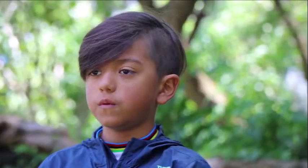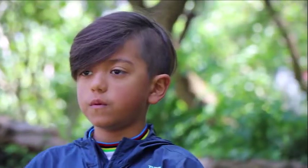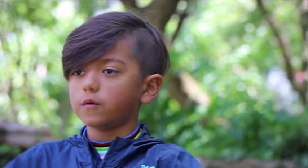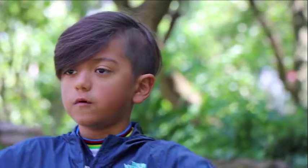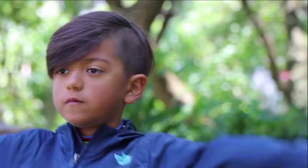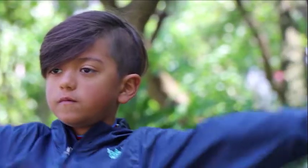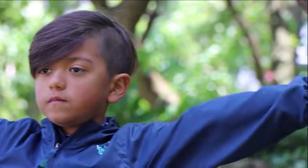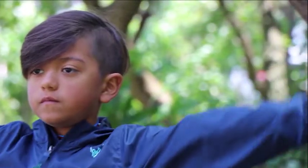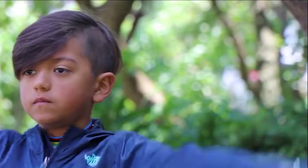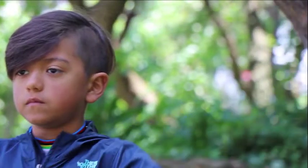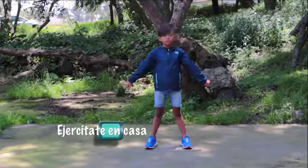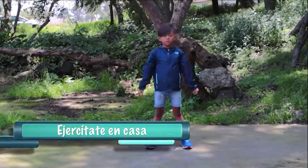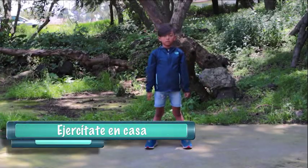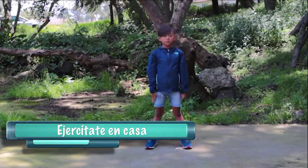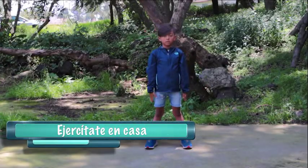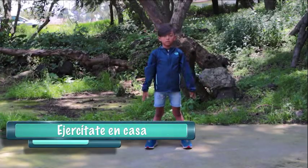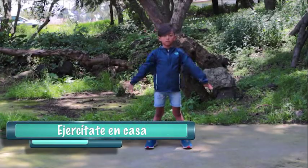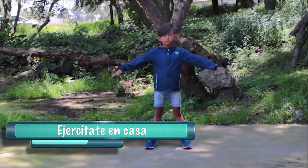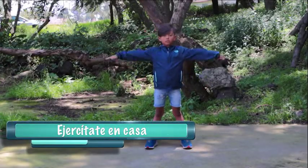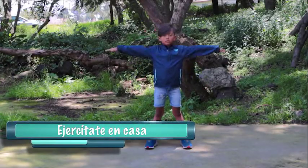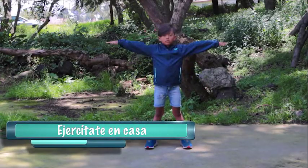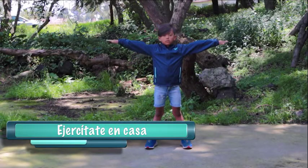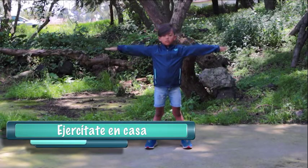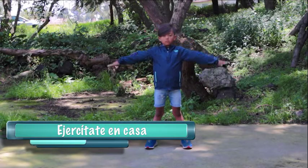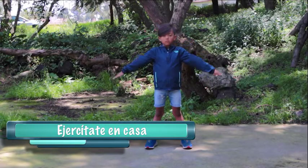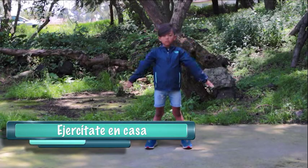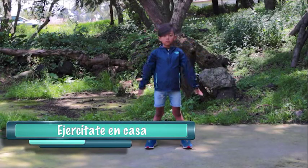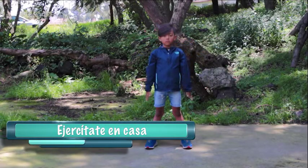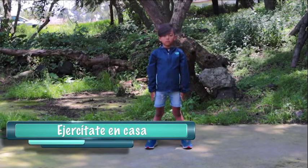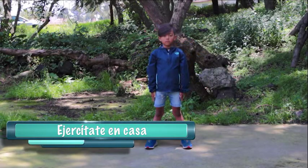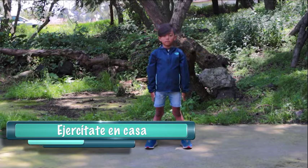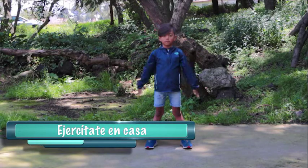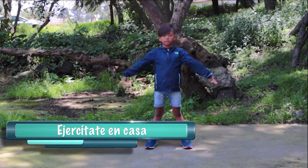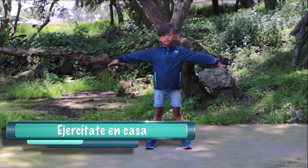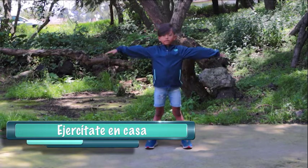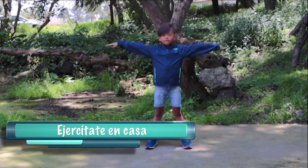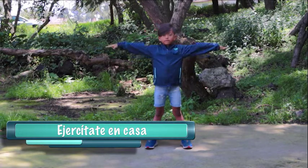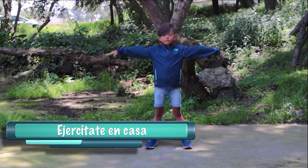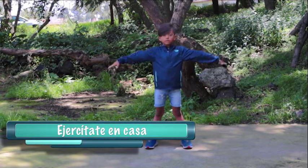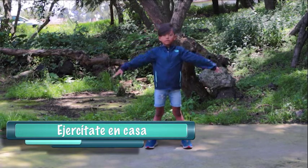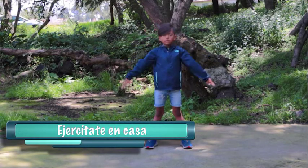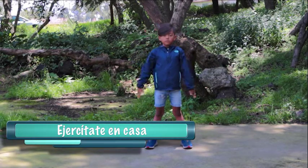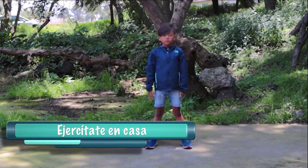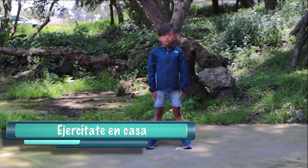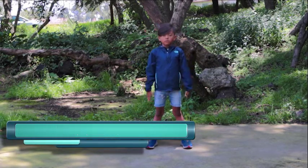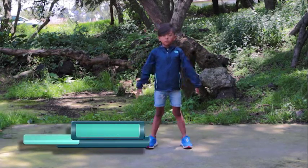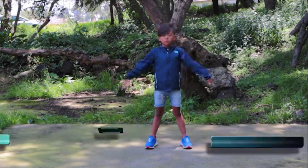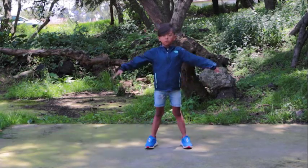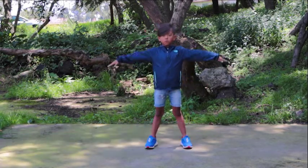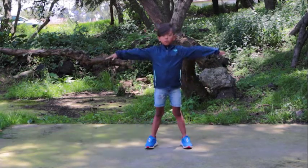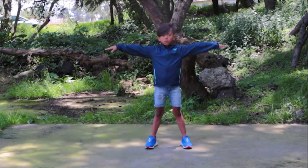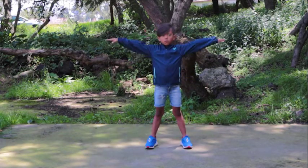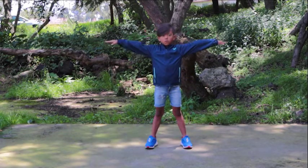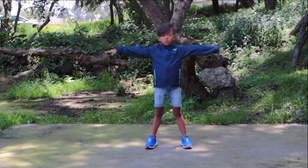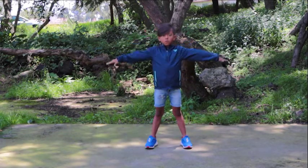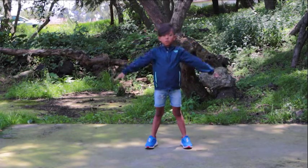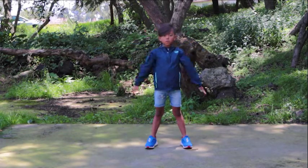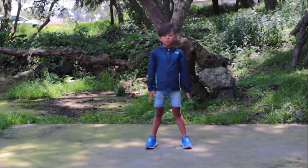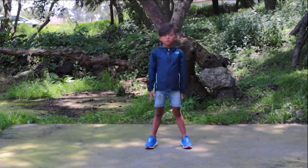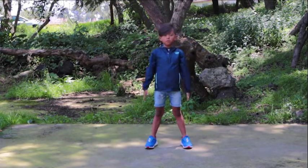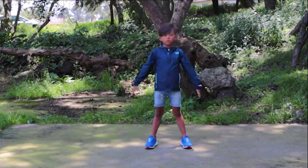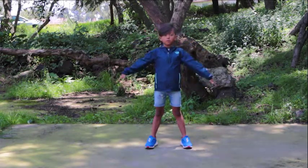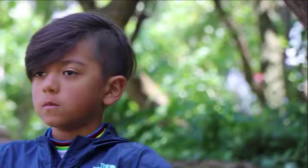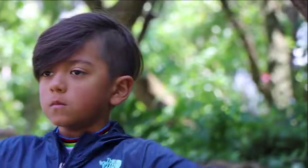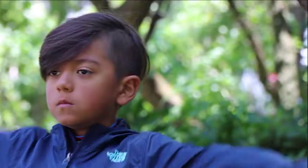Está bien hecho, Yair. Exacto, ahí. Con fuerza, respiramos, bajamos.